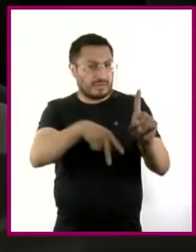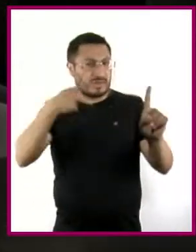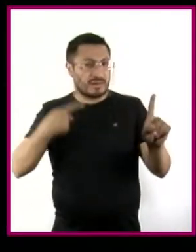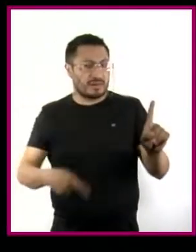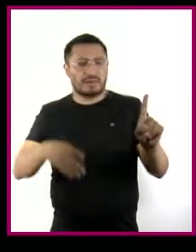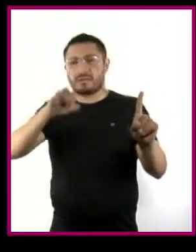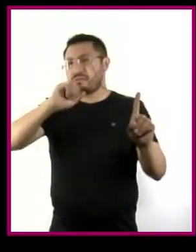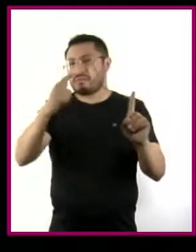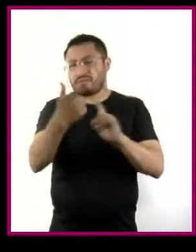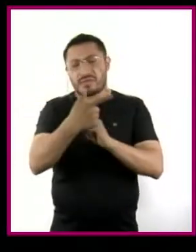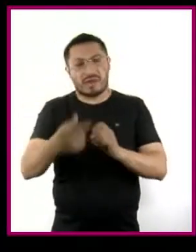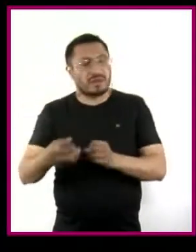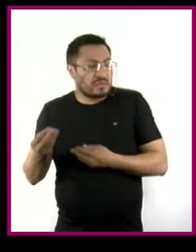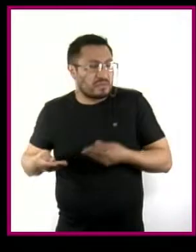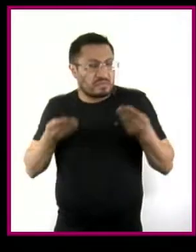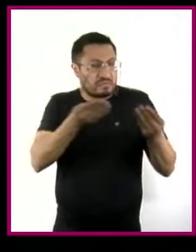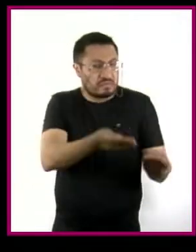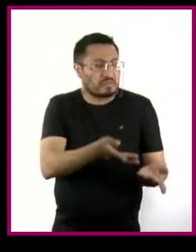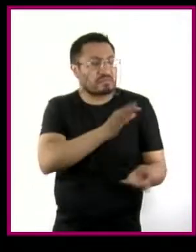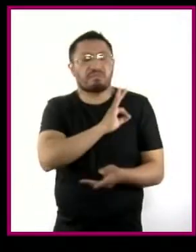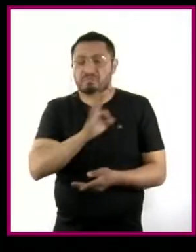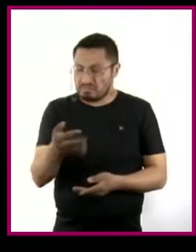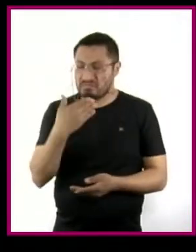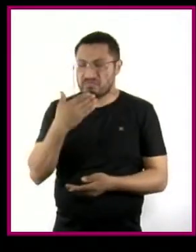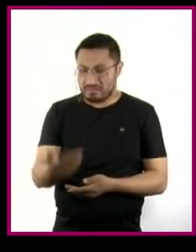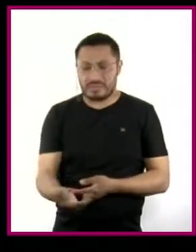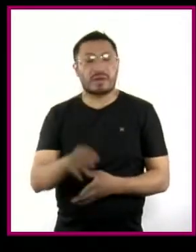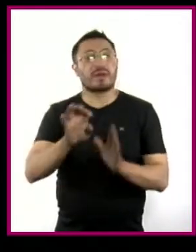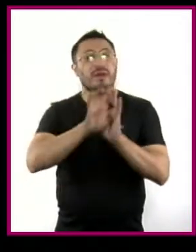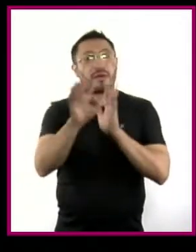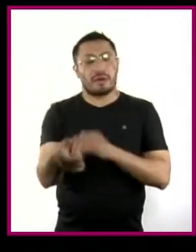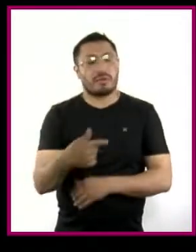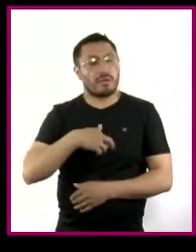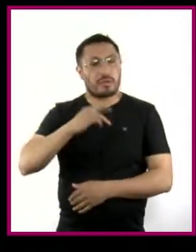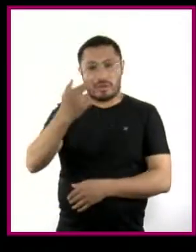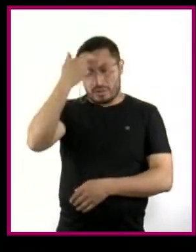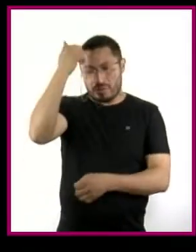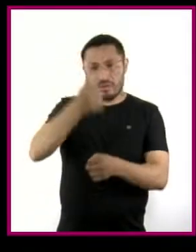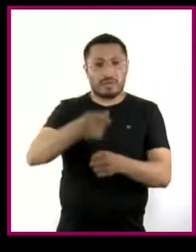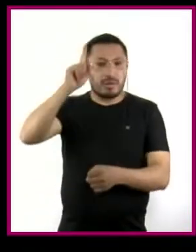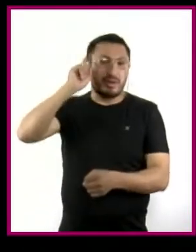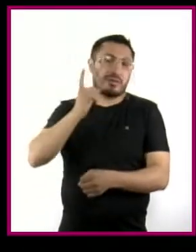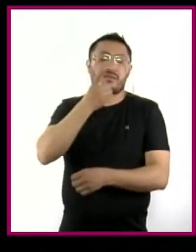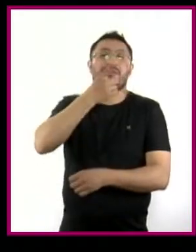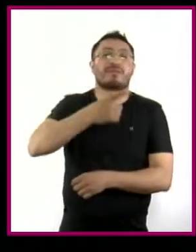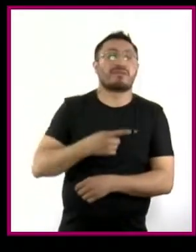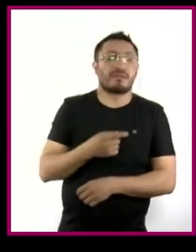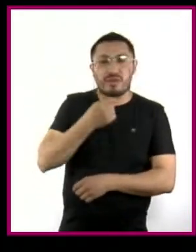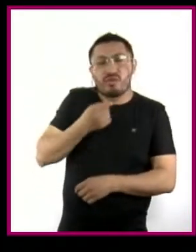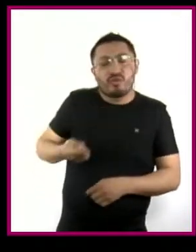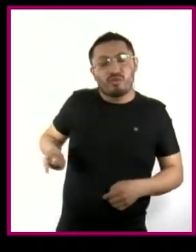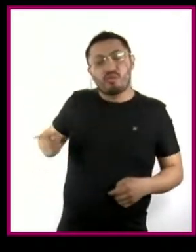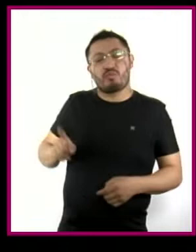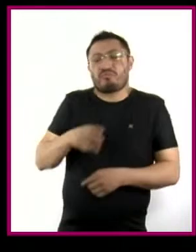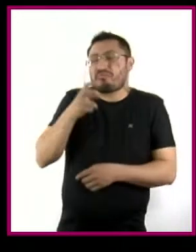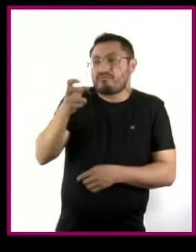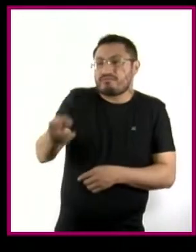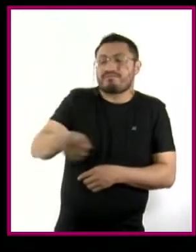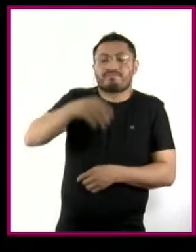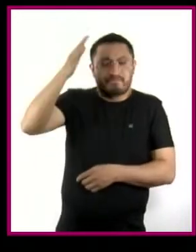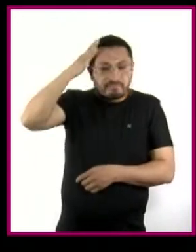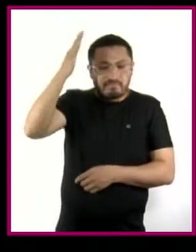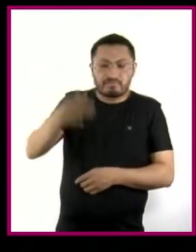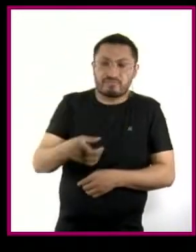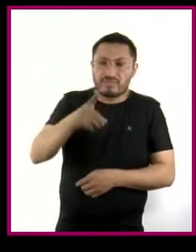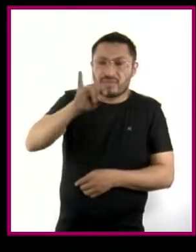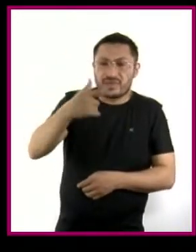algo. Yo recuerdo, por ejemplo, que mi abuela decía, ese señor es digno